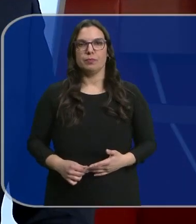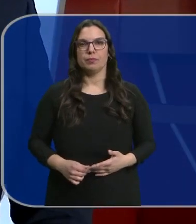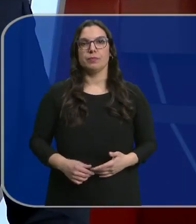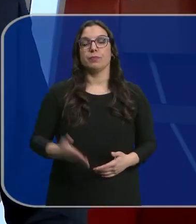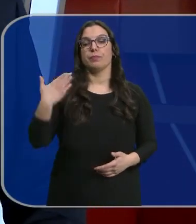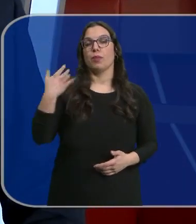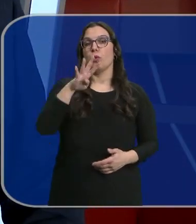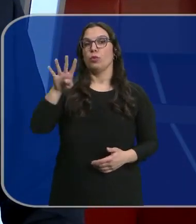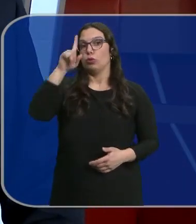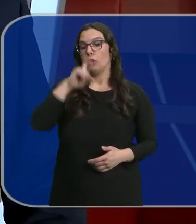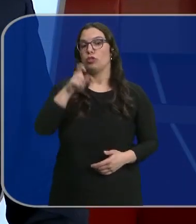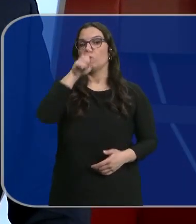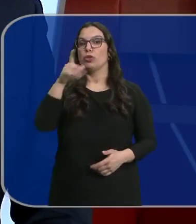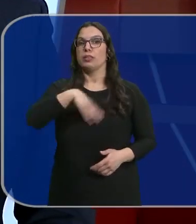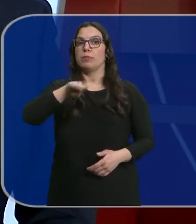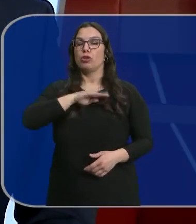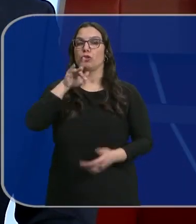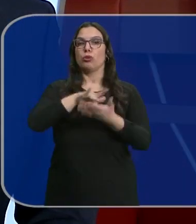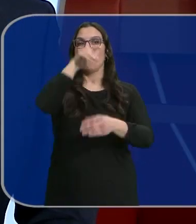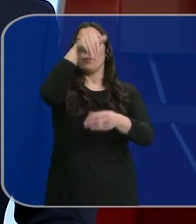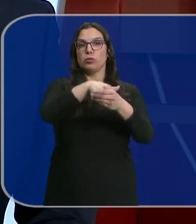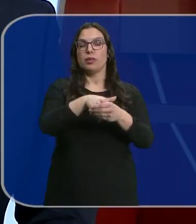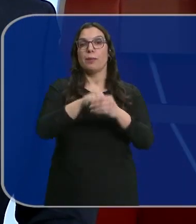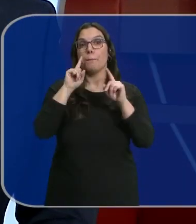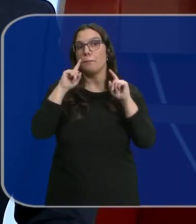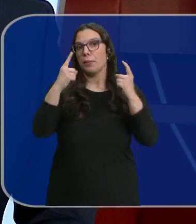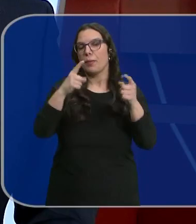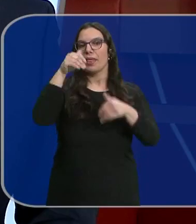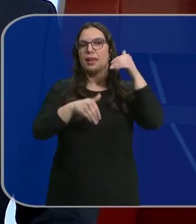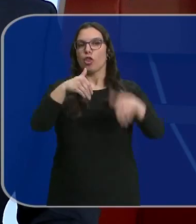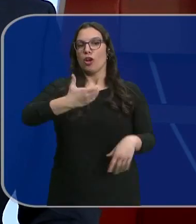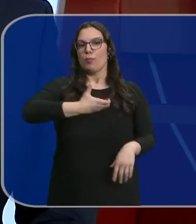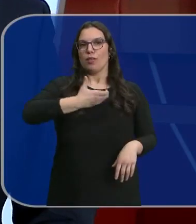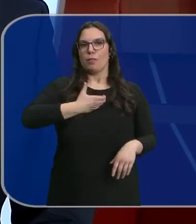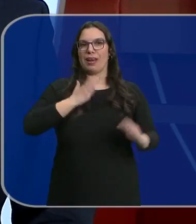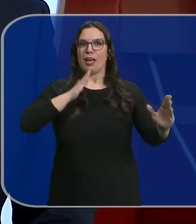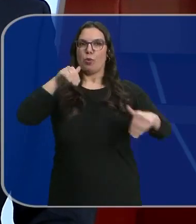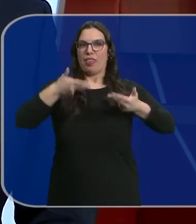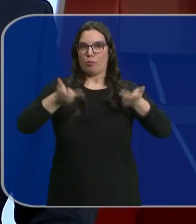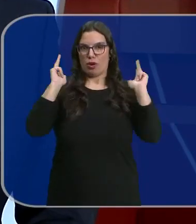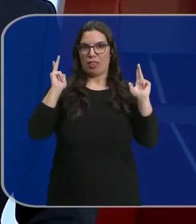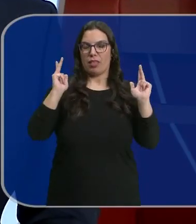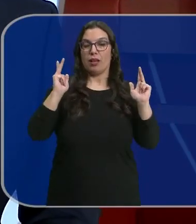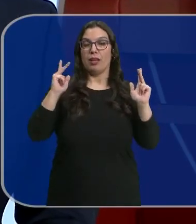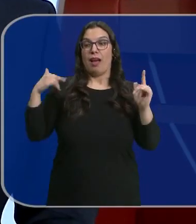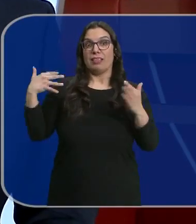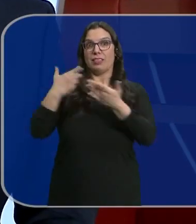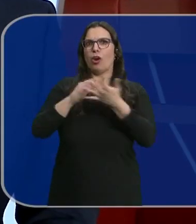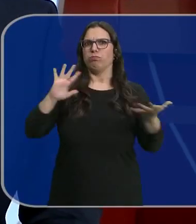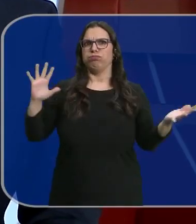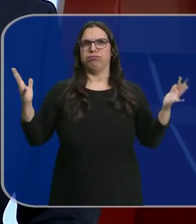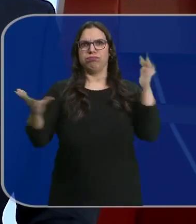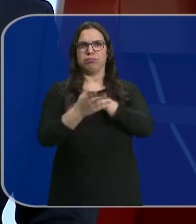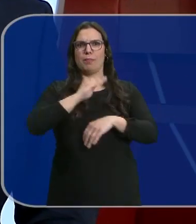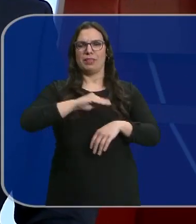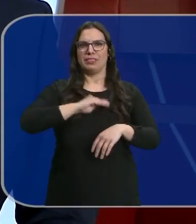Hace 44 años los españoles acudían a las urnas para votar en las primeras elecciones municipales de la democracia. Mucho ha cambiado desde entonces